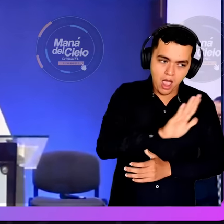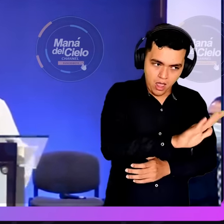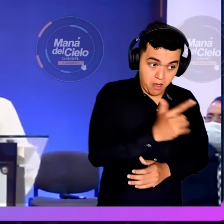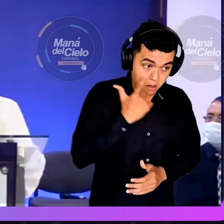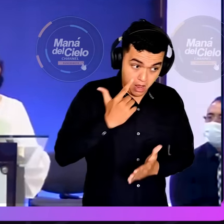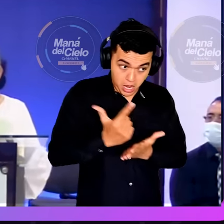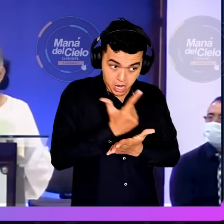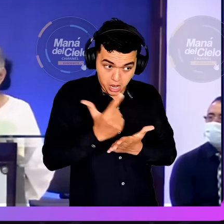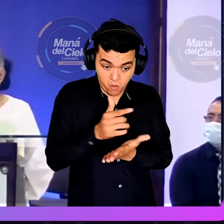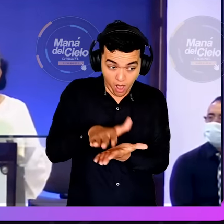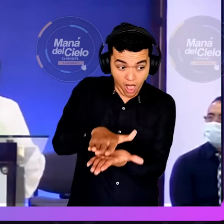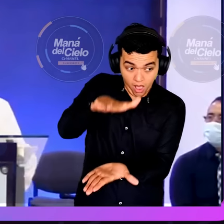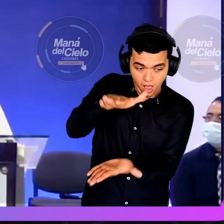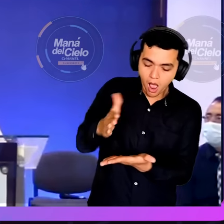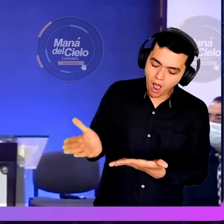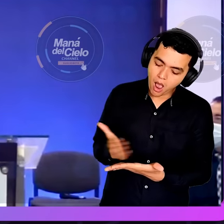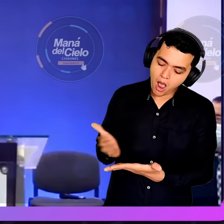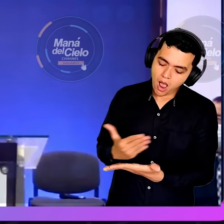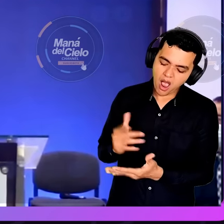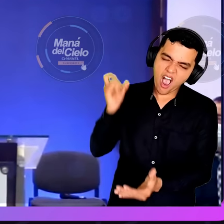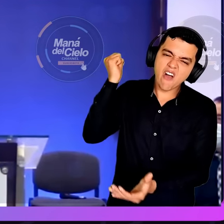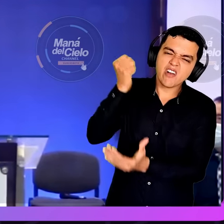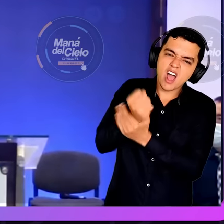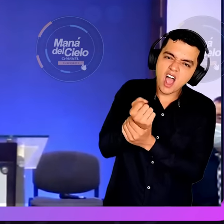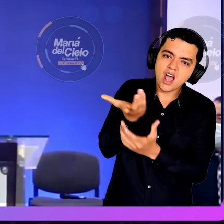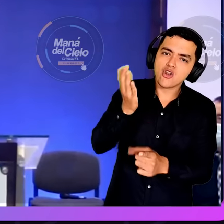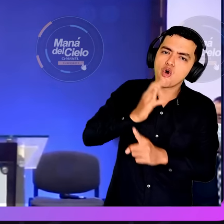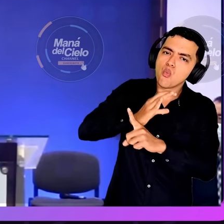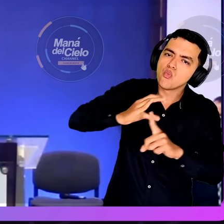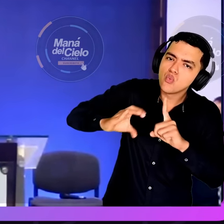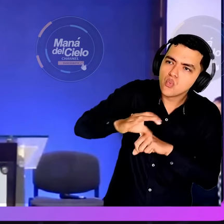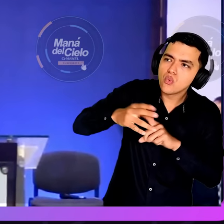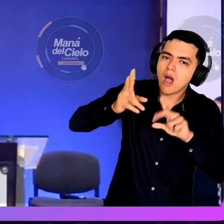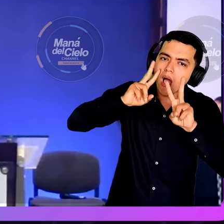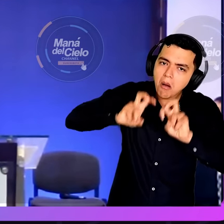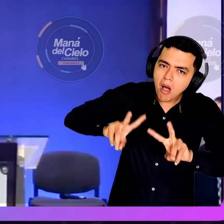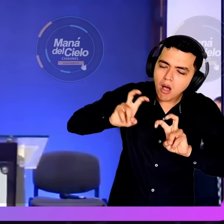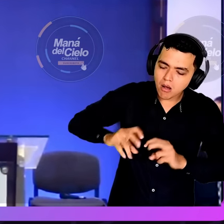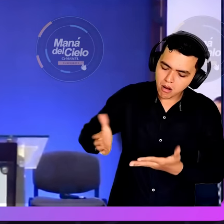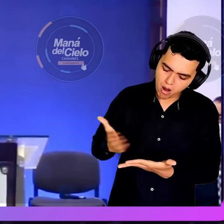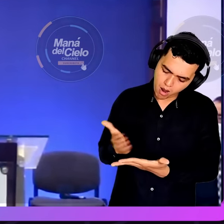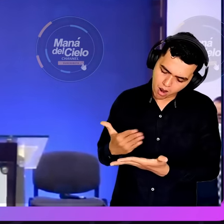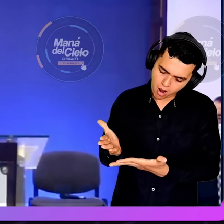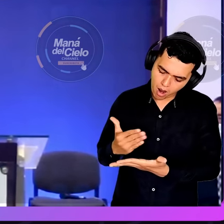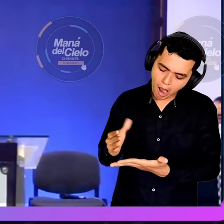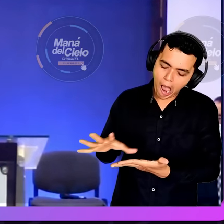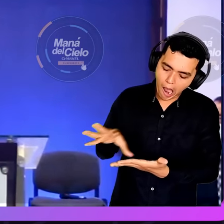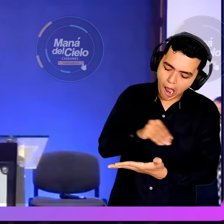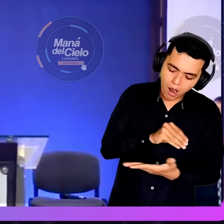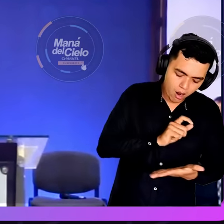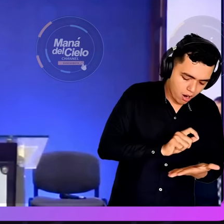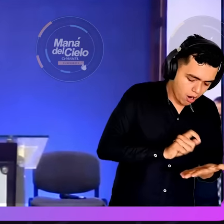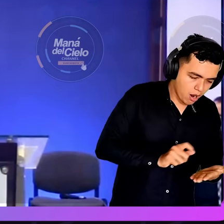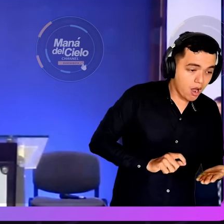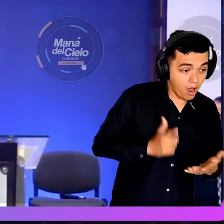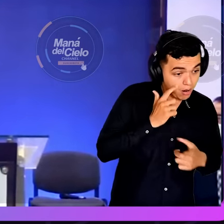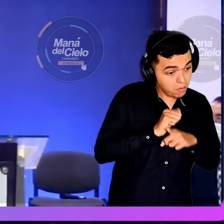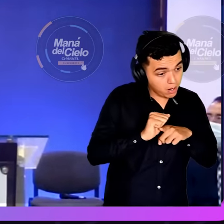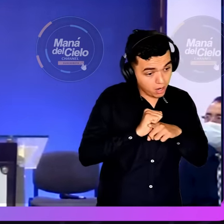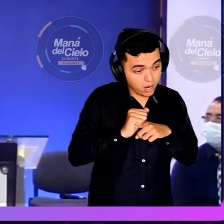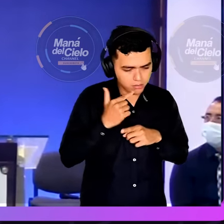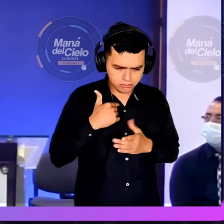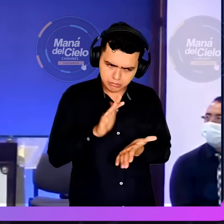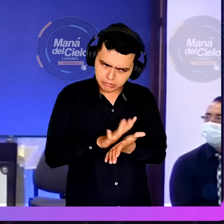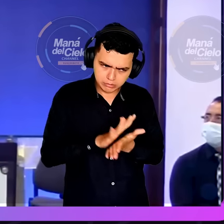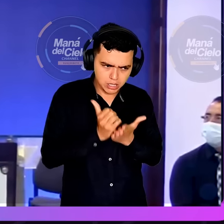Después de Jesucristo, desde luego. Decía, a ver, ¿sobre qué quieres predicar? Yo le dije, sobre el llamamiento de Abraham. Venga, aquí hay una enciclopedia bíblica. Venga, averígüese dónde